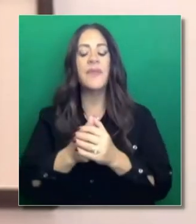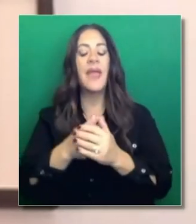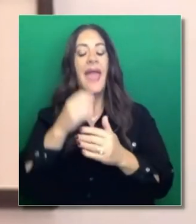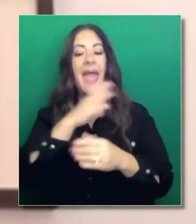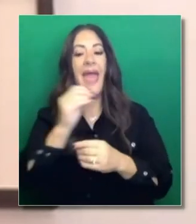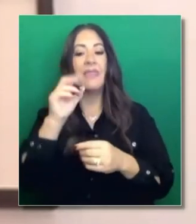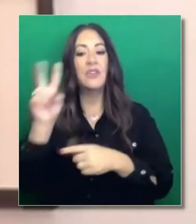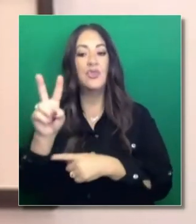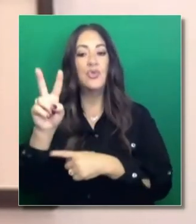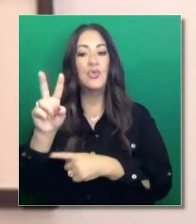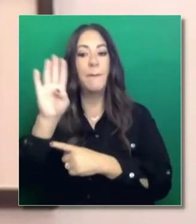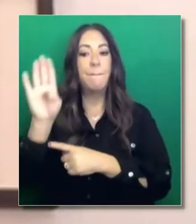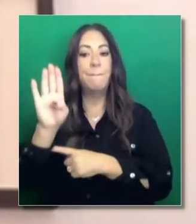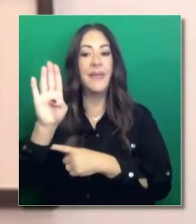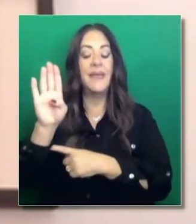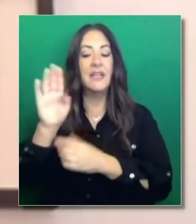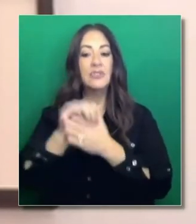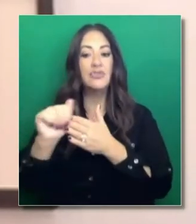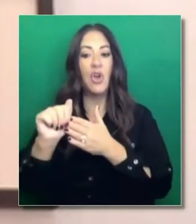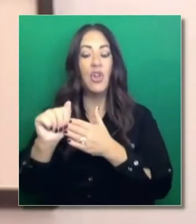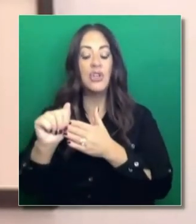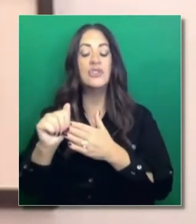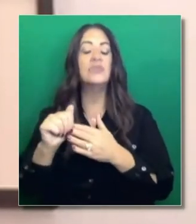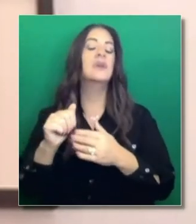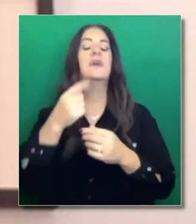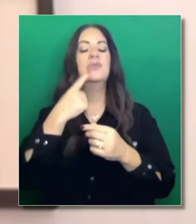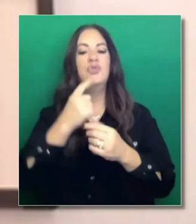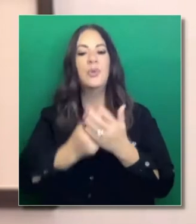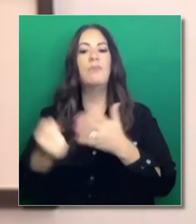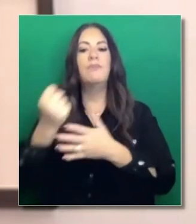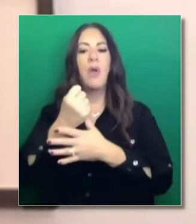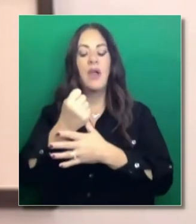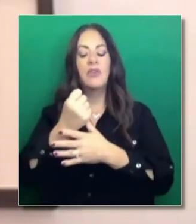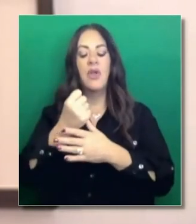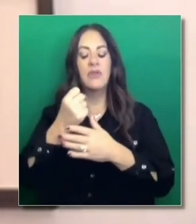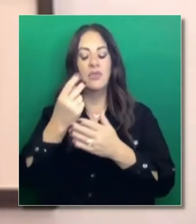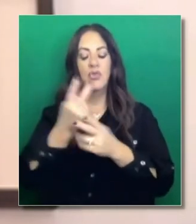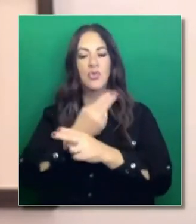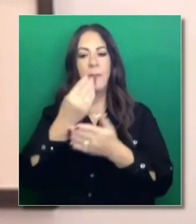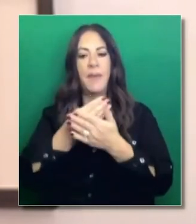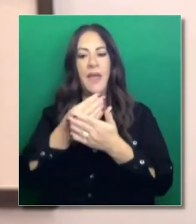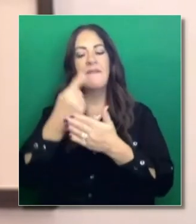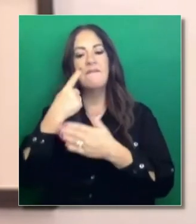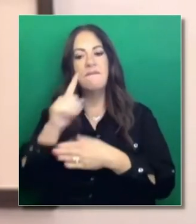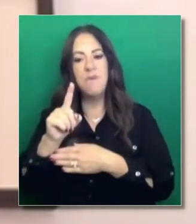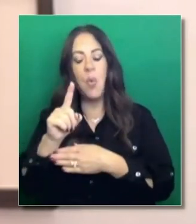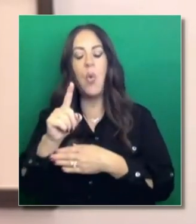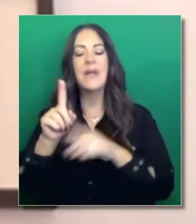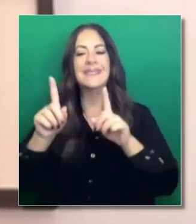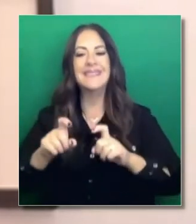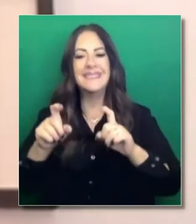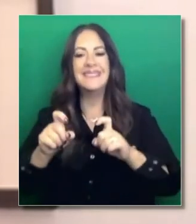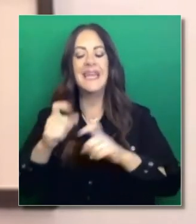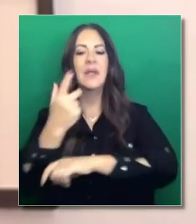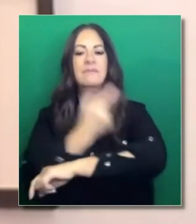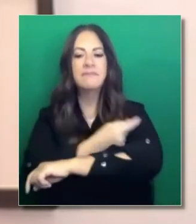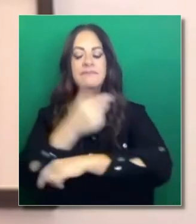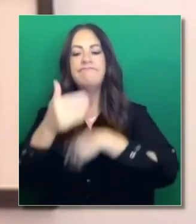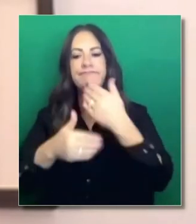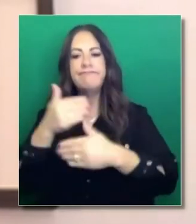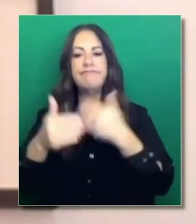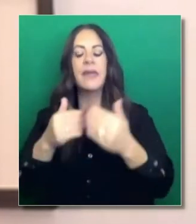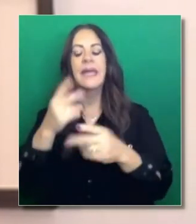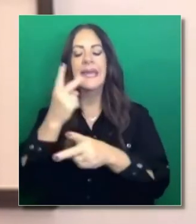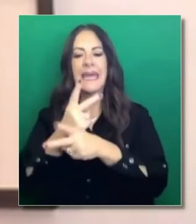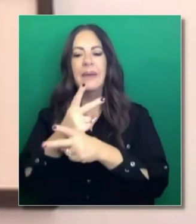los $2,000 millones para seguir adelante, para dar prioridad a pruebas de COVID-19. Este es el camino clave